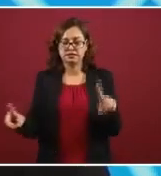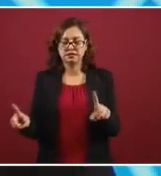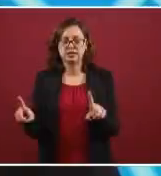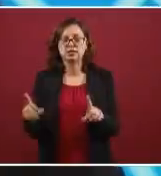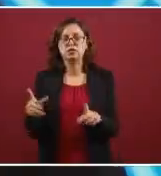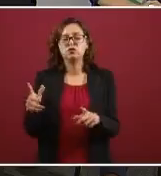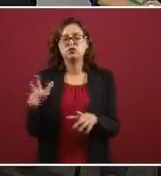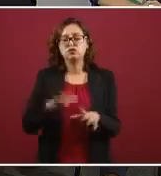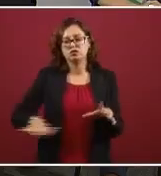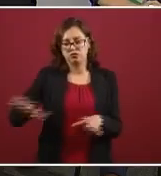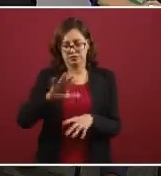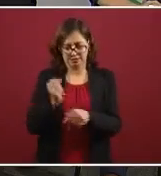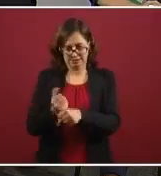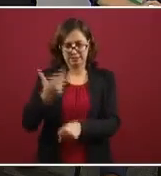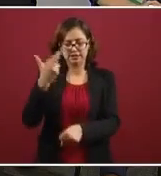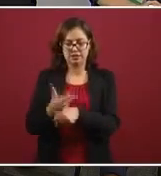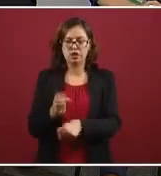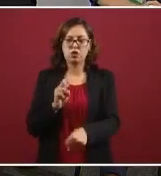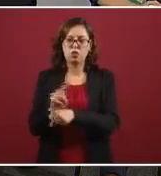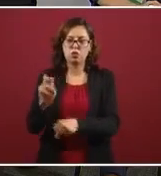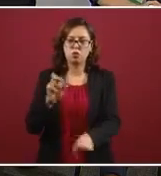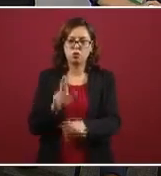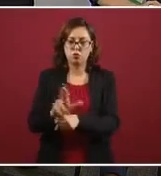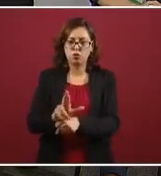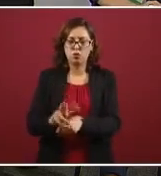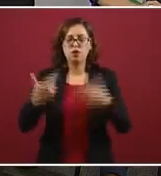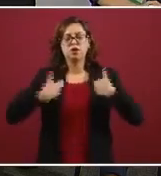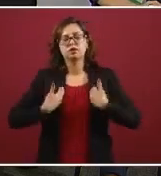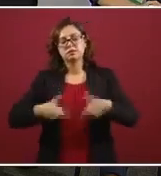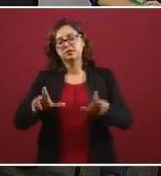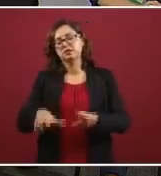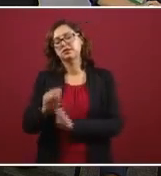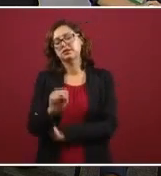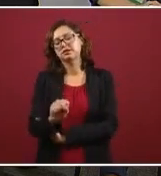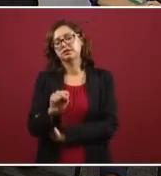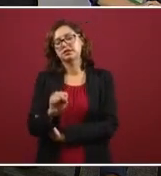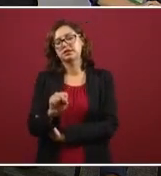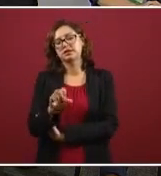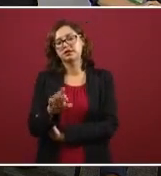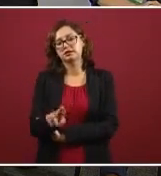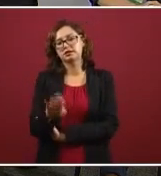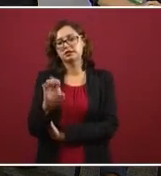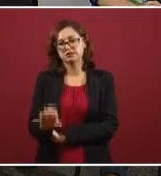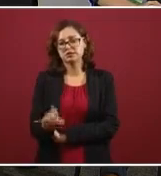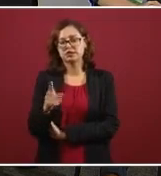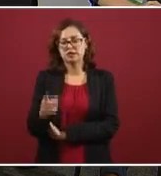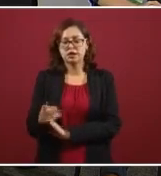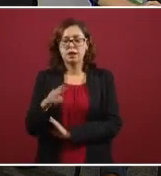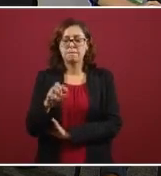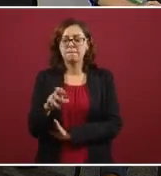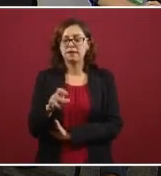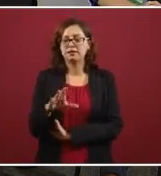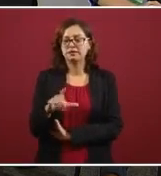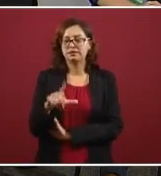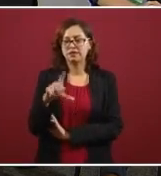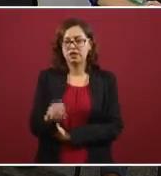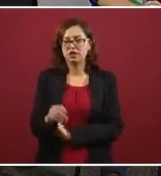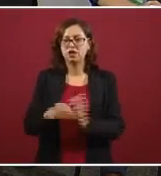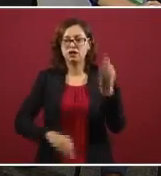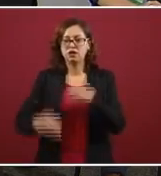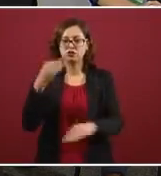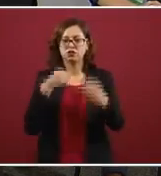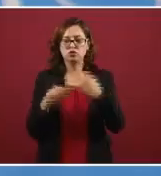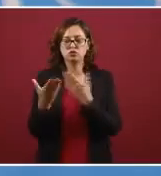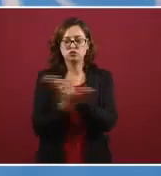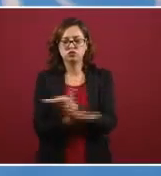Uruguay. Al señor Marcelo Ebrard, secretario de Relaciones Exteriores de México. Y a todas y todos ustedes que hoy se dan